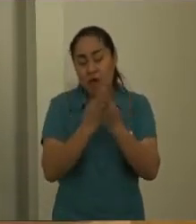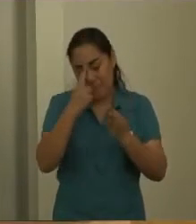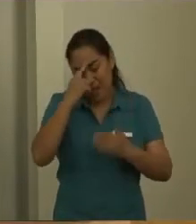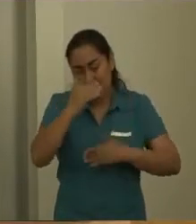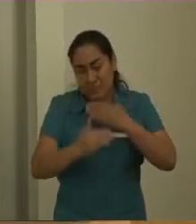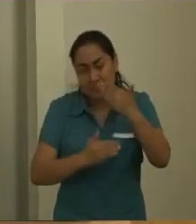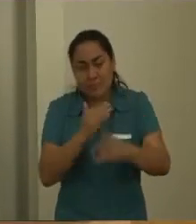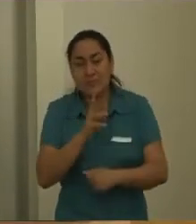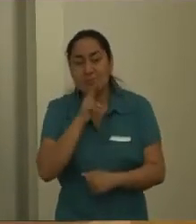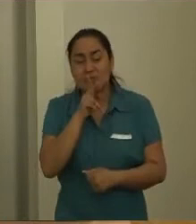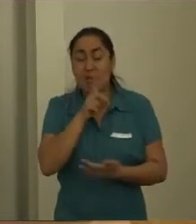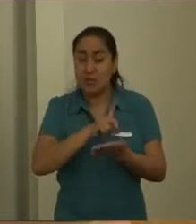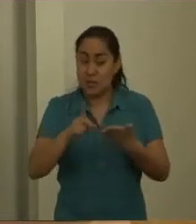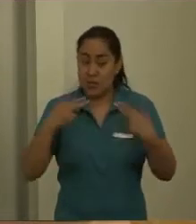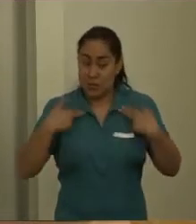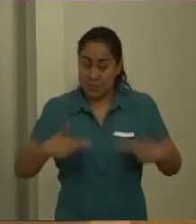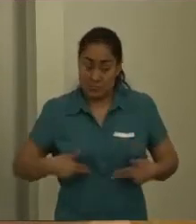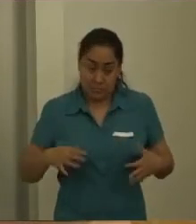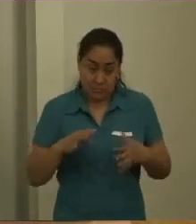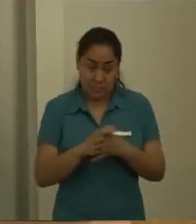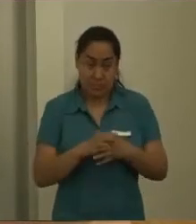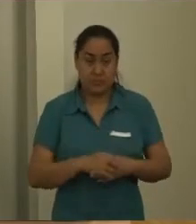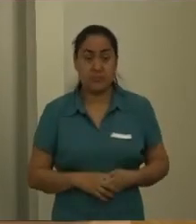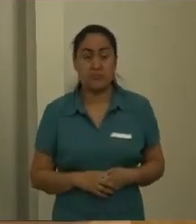de derechos humanos